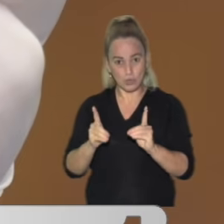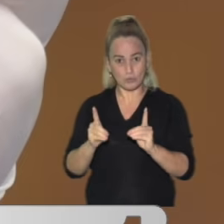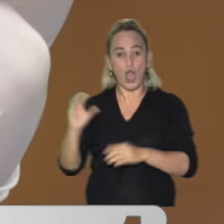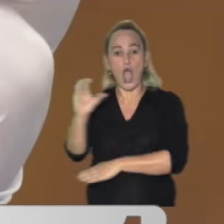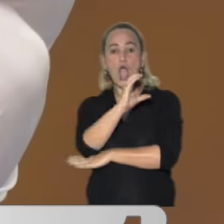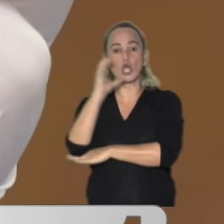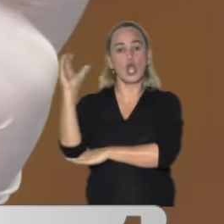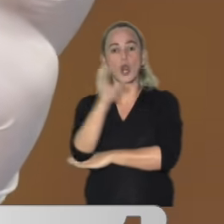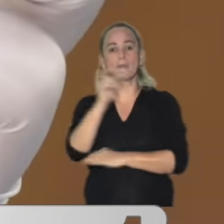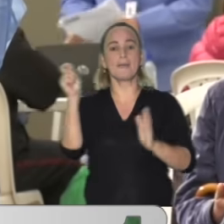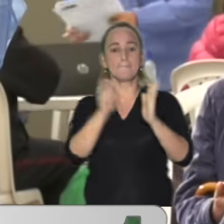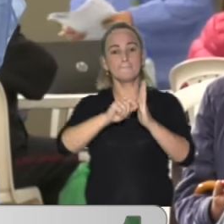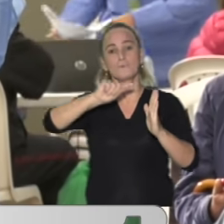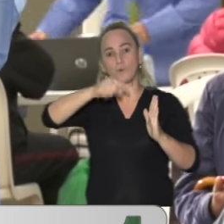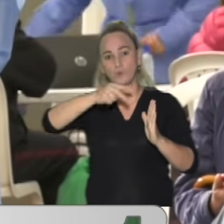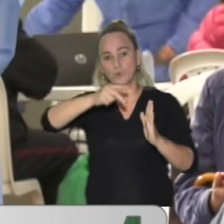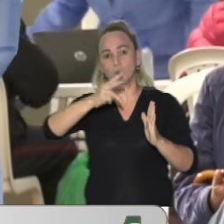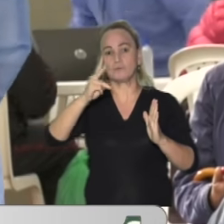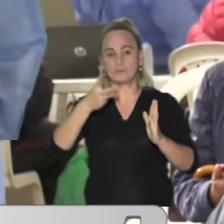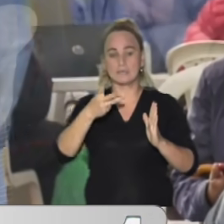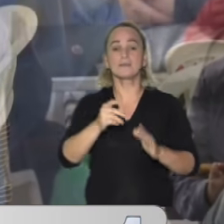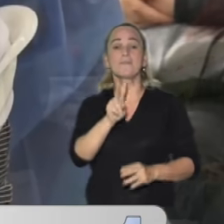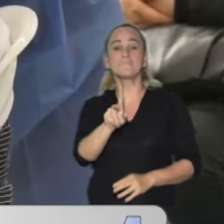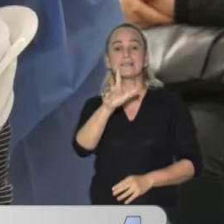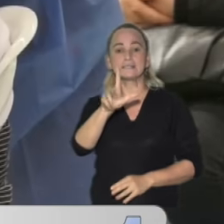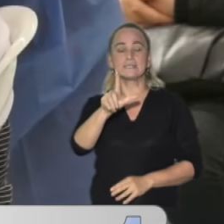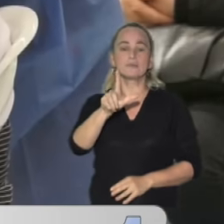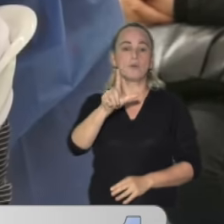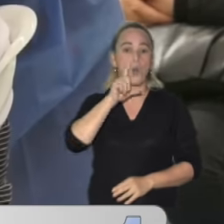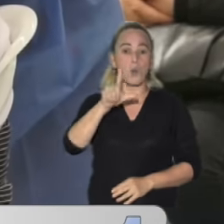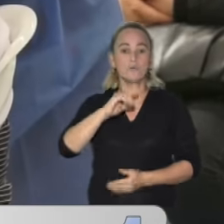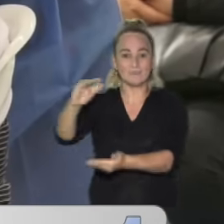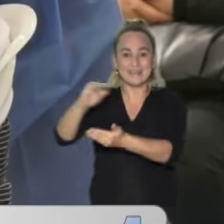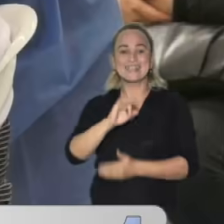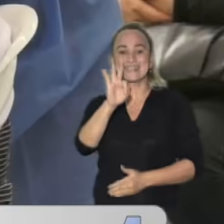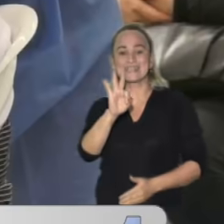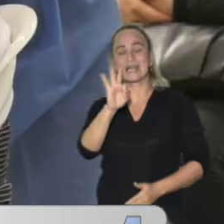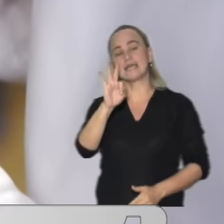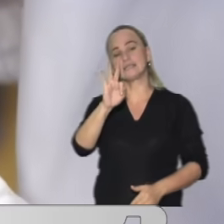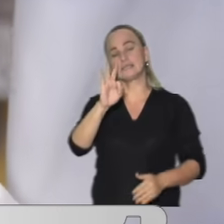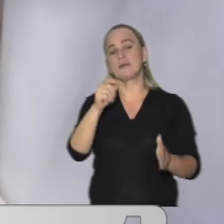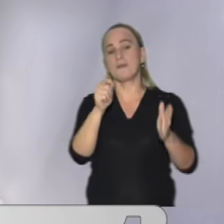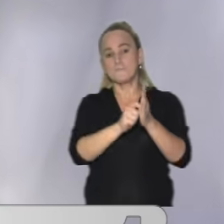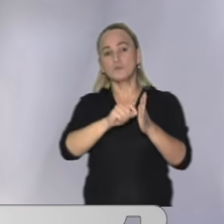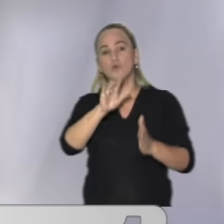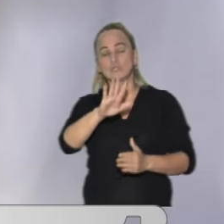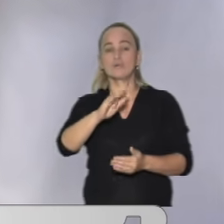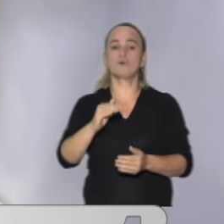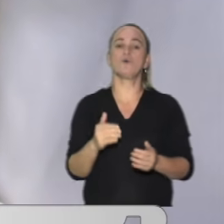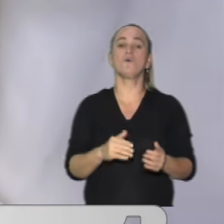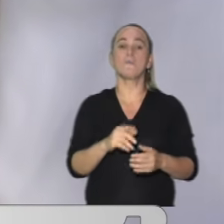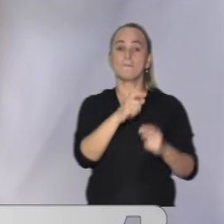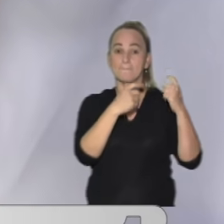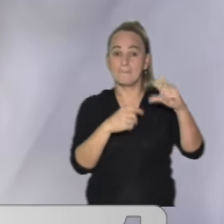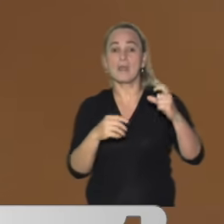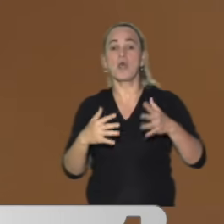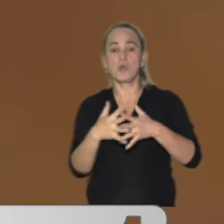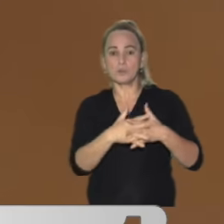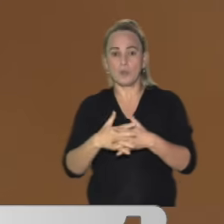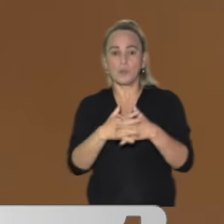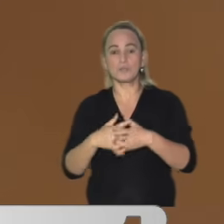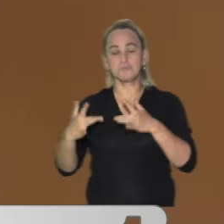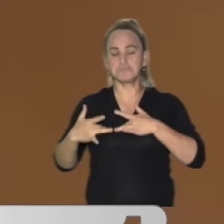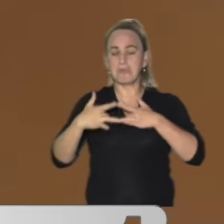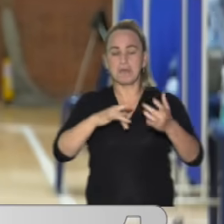se le informará con las condiciones. El 25 de julio arribarán al país 3.5 millones de biológicos de Moderna, donados por el gobierno de